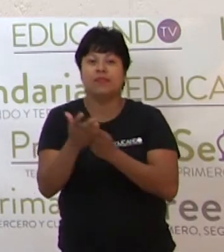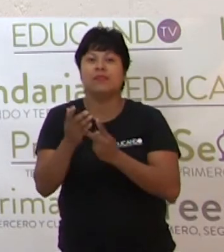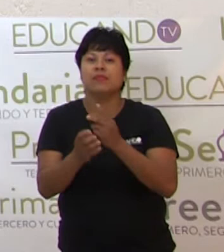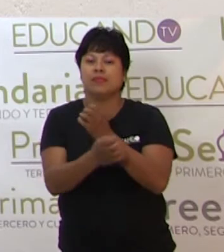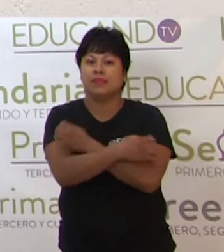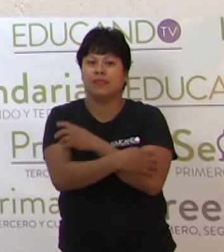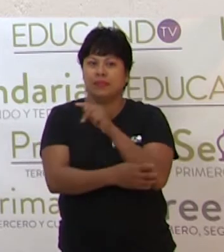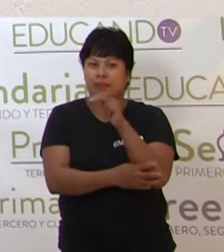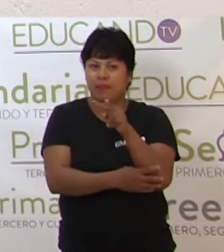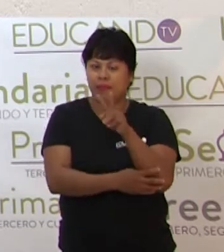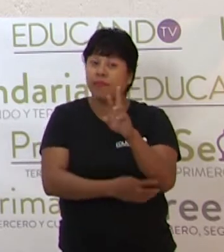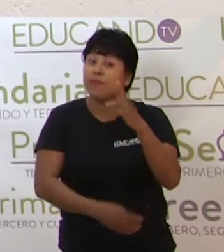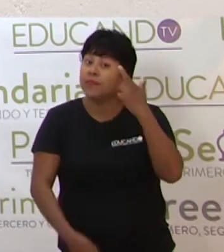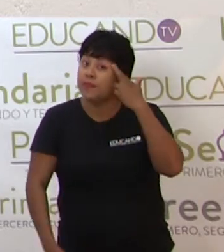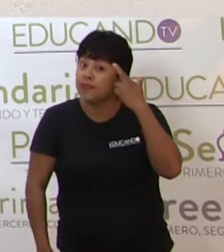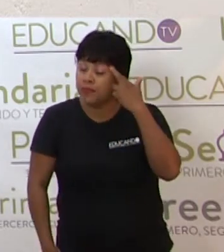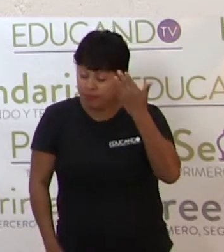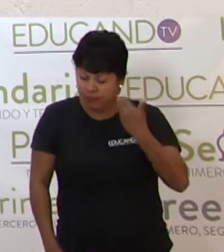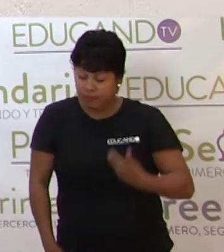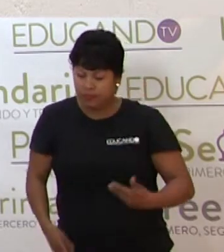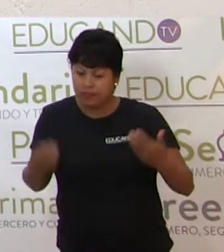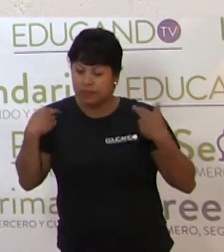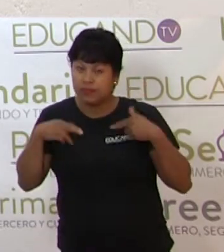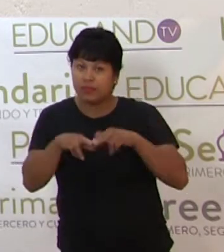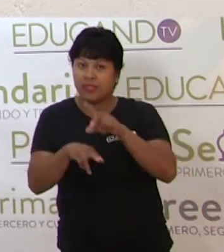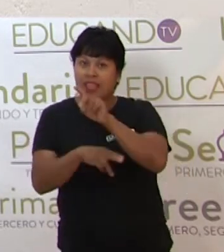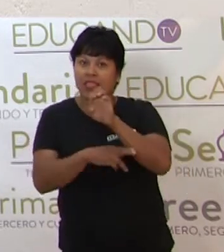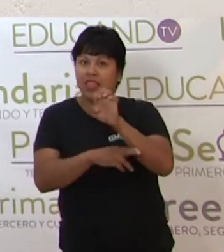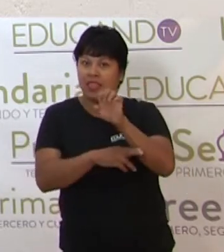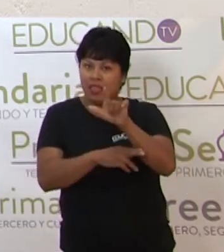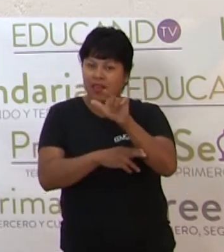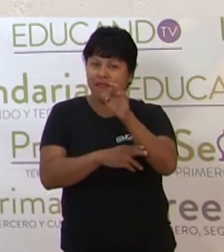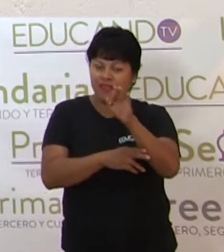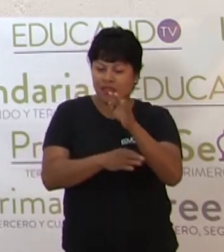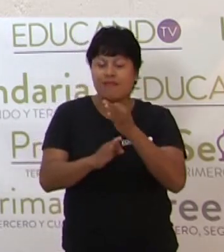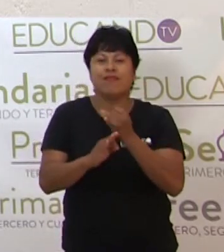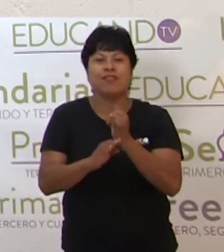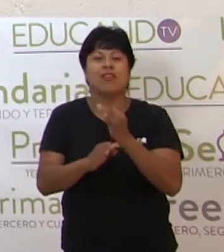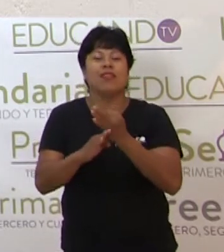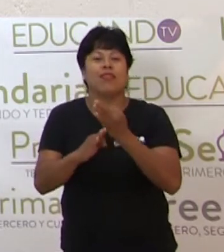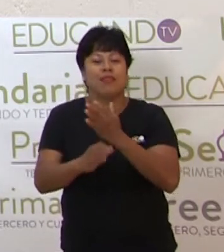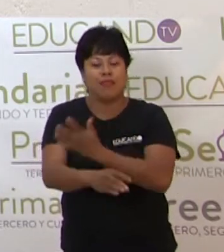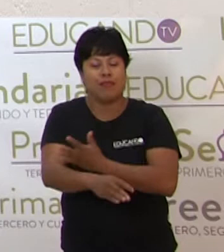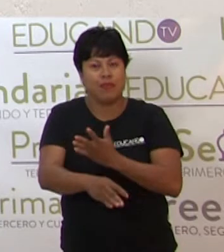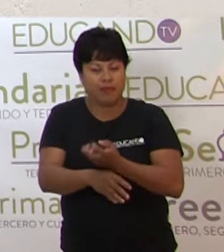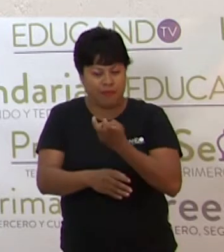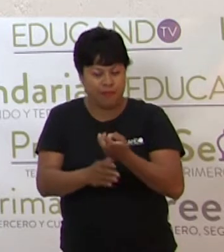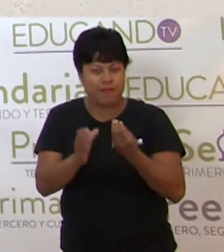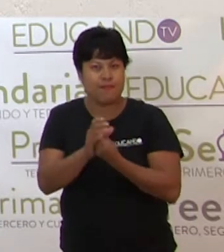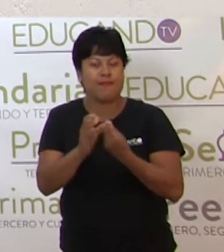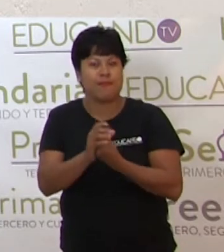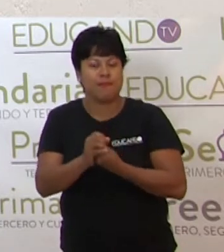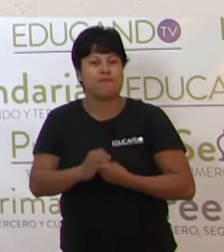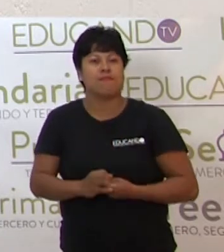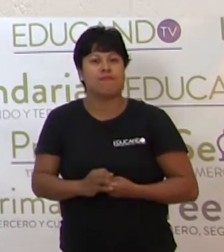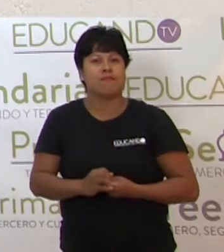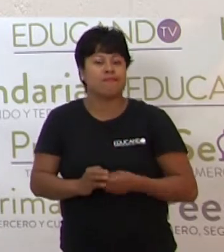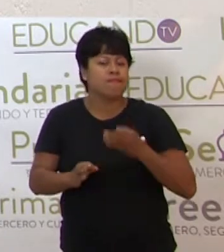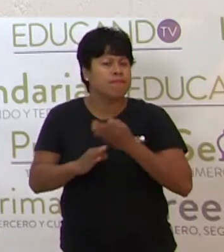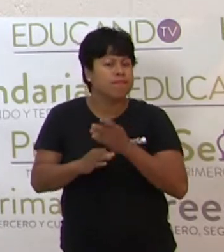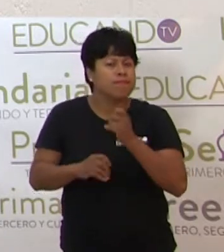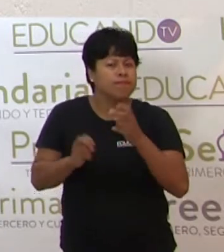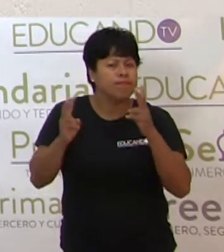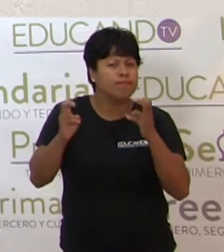TV. Les recuerdo, soy la maestra Delphi y los estaré acompañando durante esta sesión. El tema que